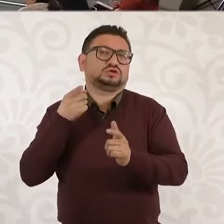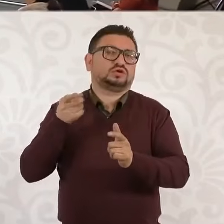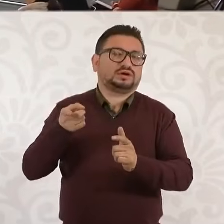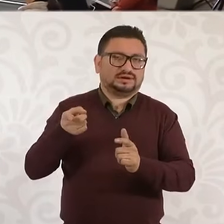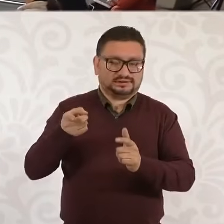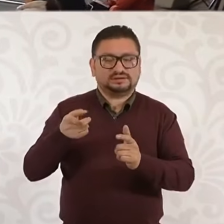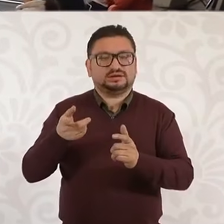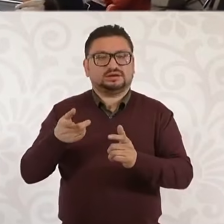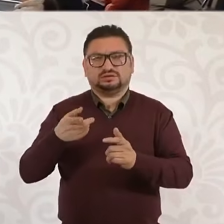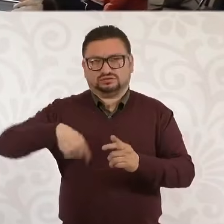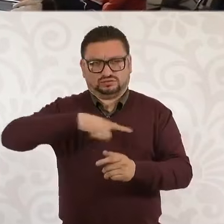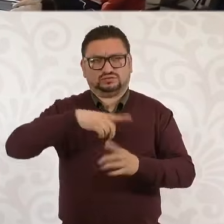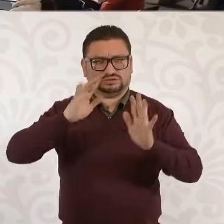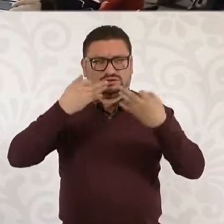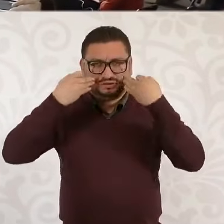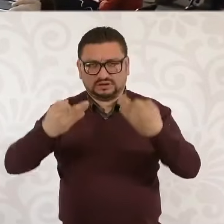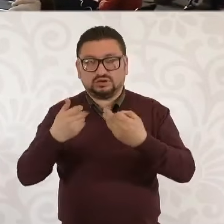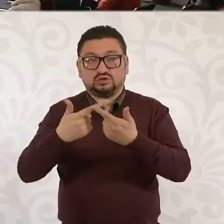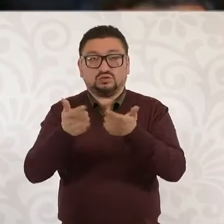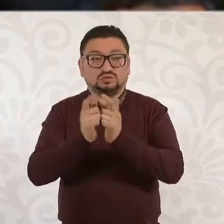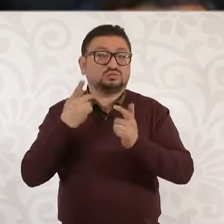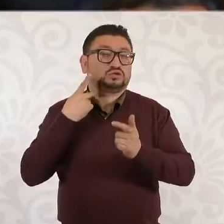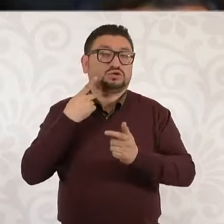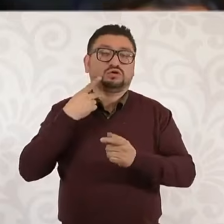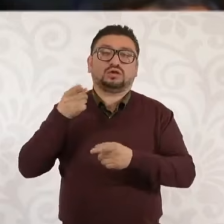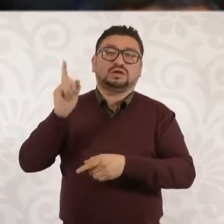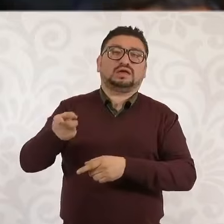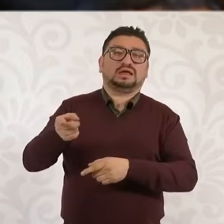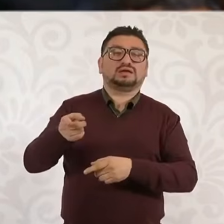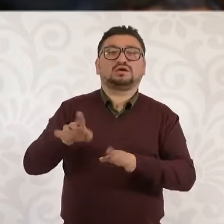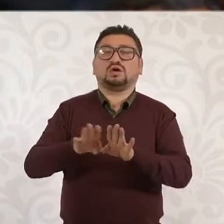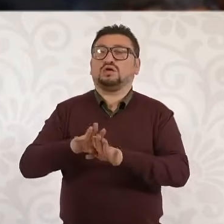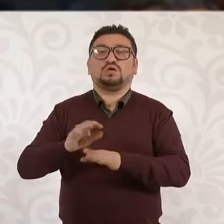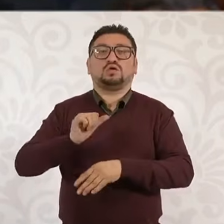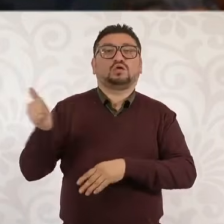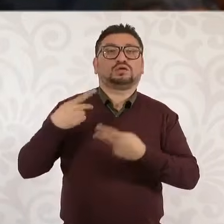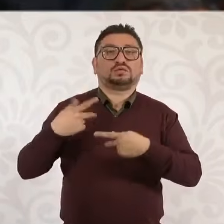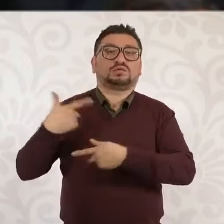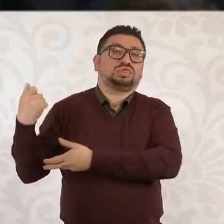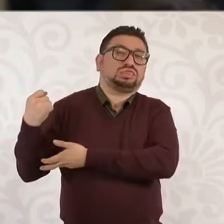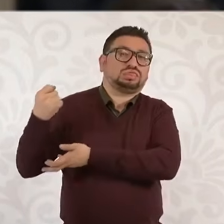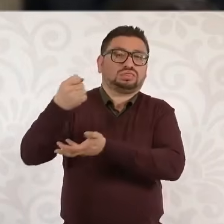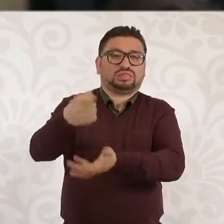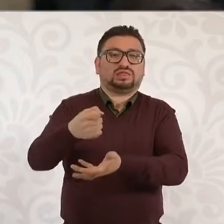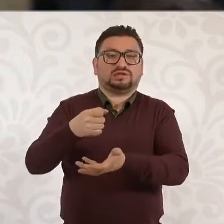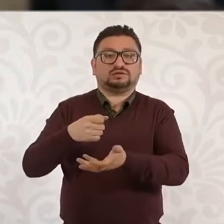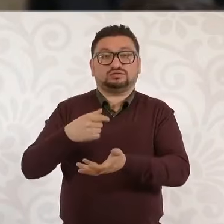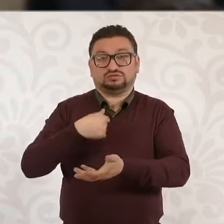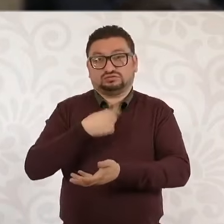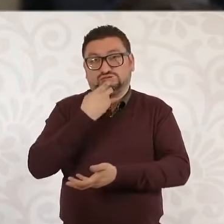hemos visto en nuestro país cuando han sido acusados de recibir dinero o pues no me atrevo a